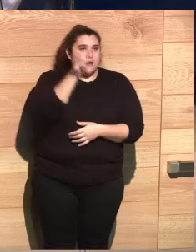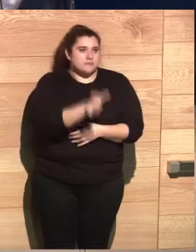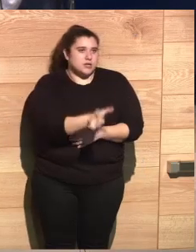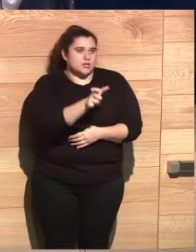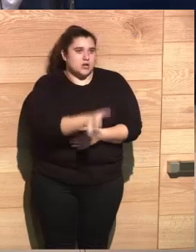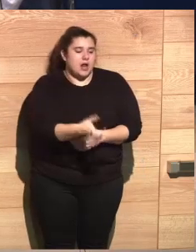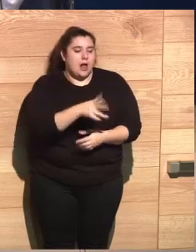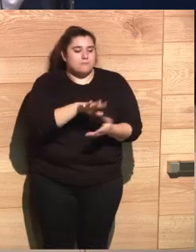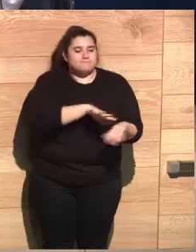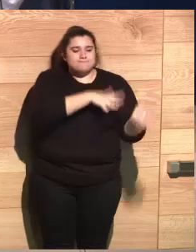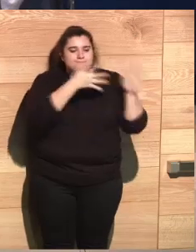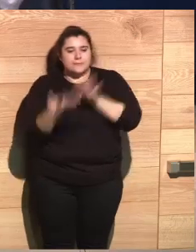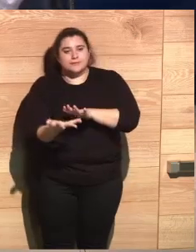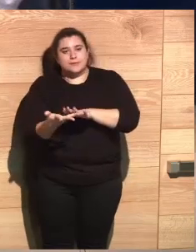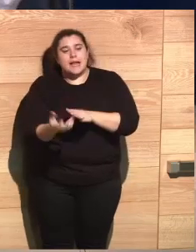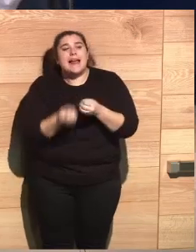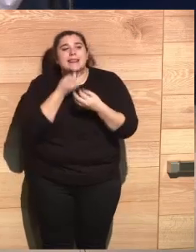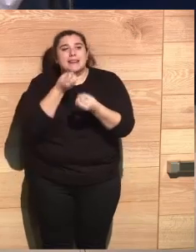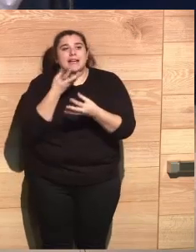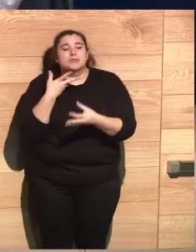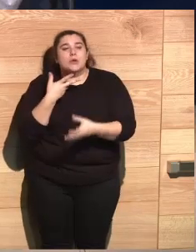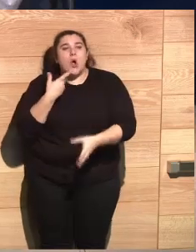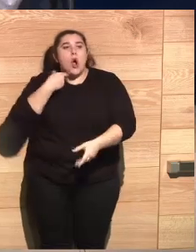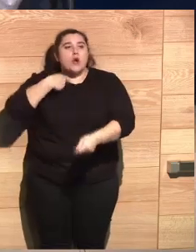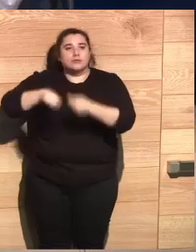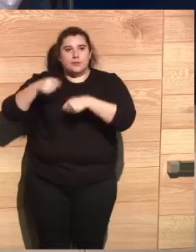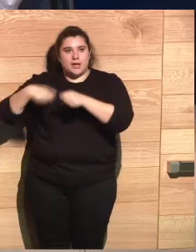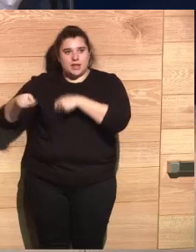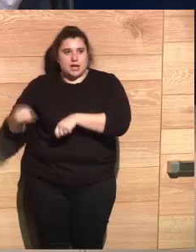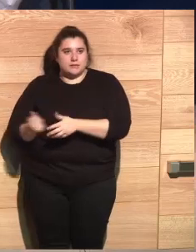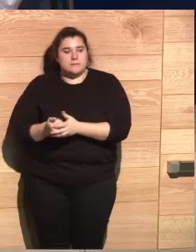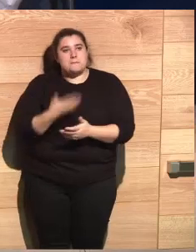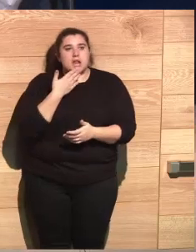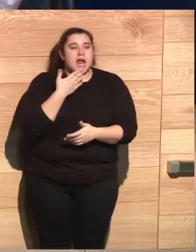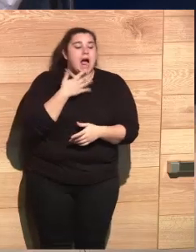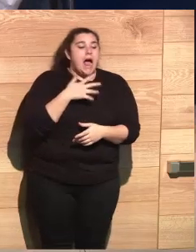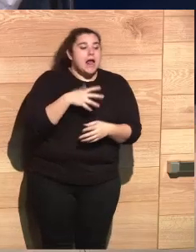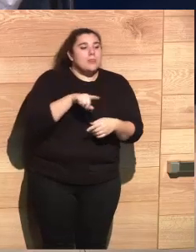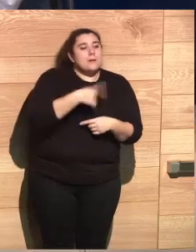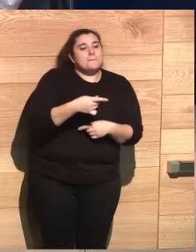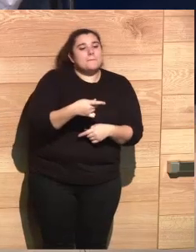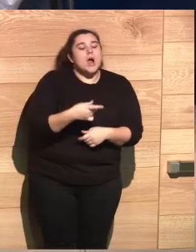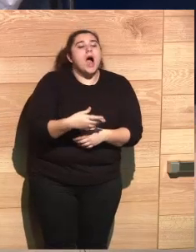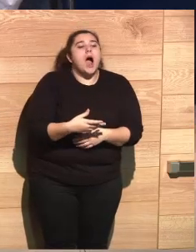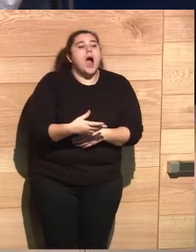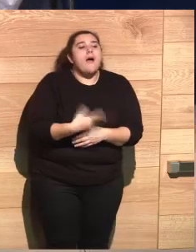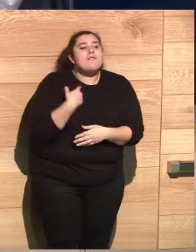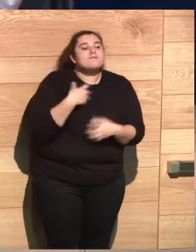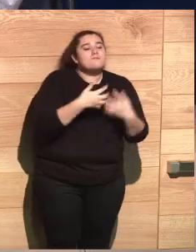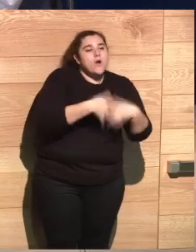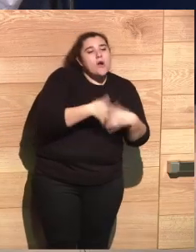datos comerciales. Si después esos datos funcionan o no para vender más productos, eso